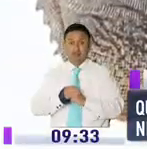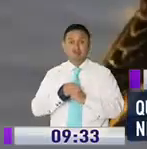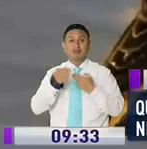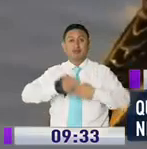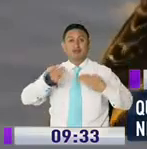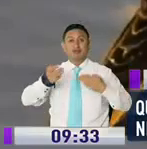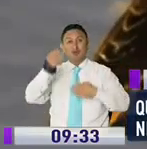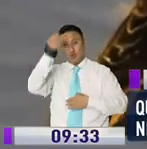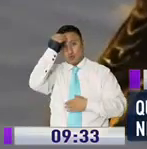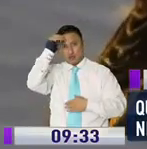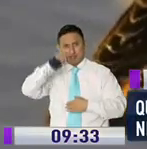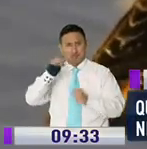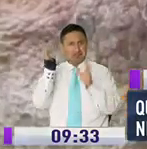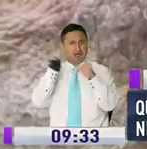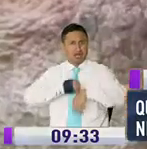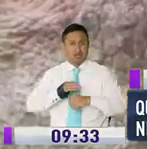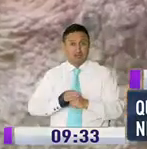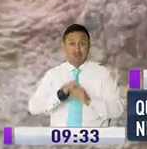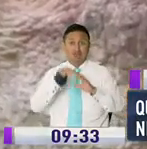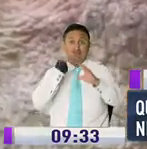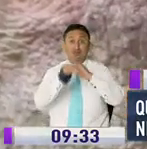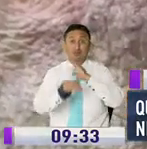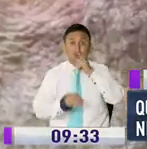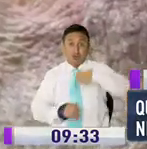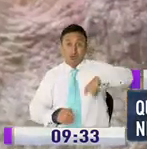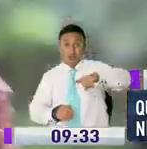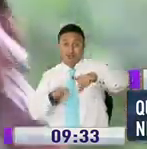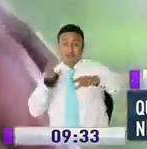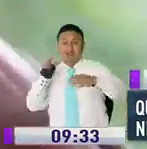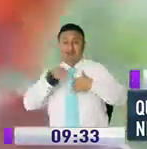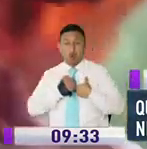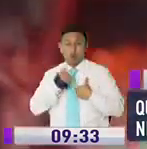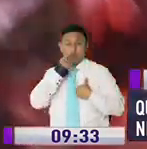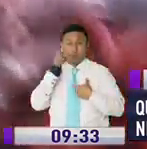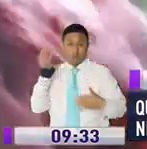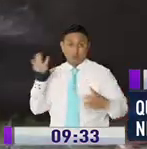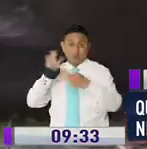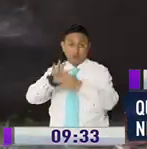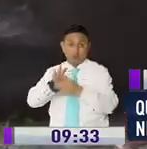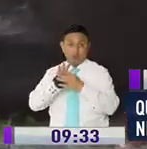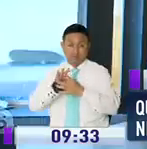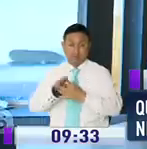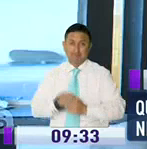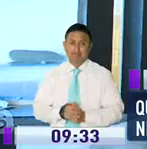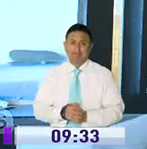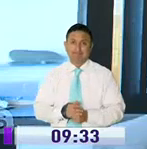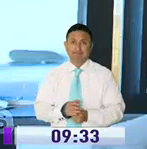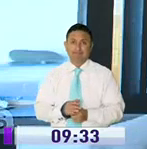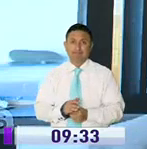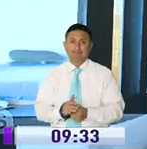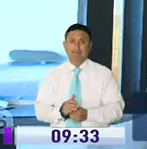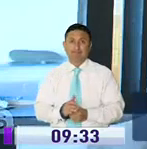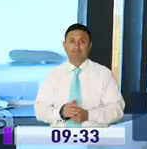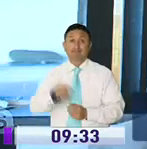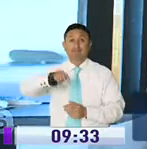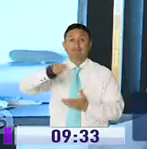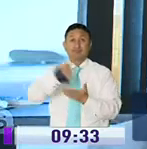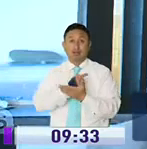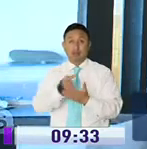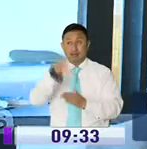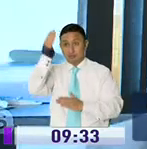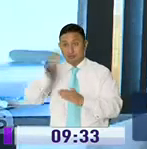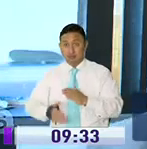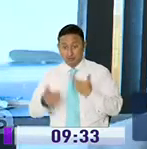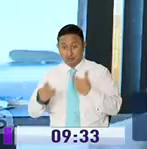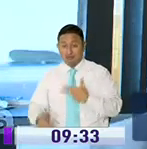material educativo sin costo con el propósito de mejorar la relación del hombre con la vida silvestre. Al final de esta semana